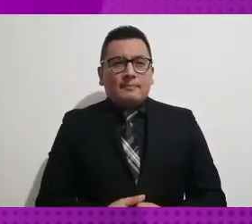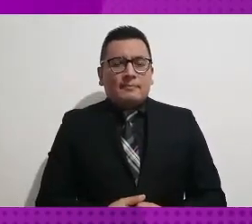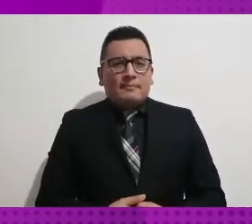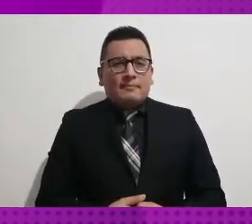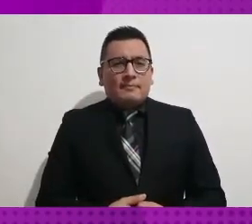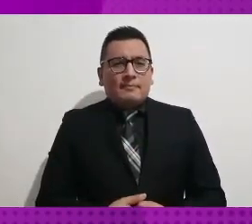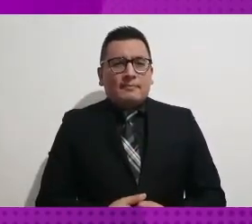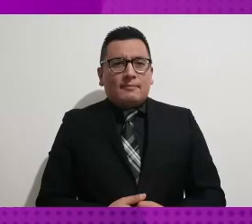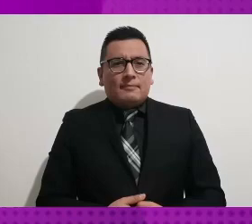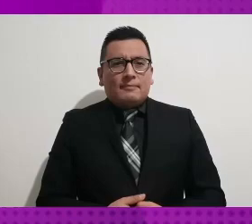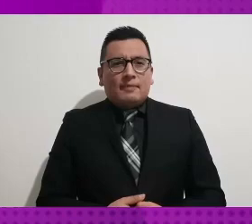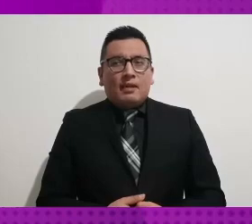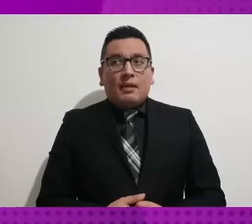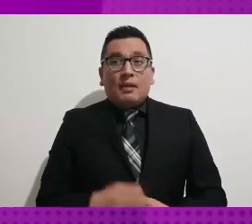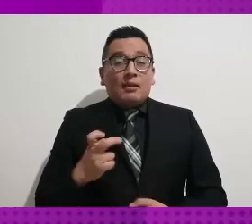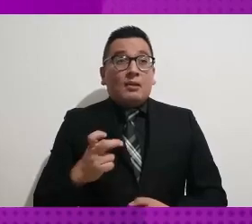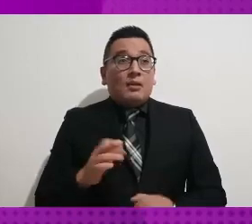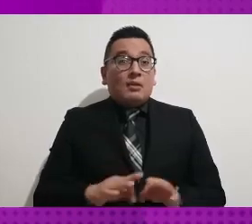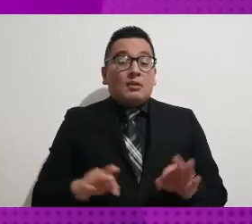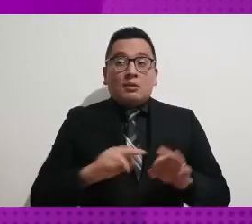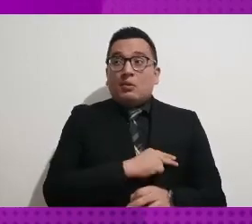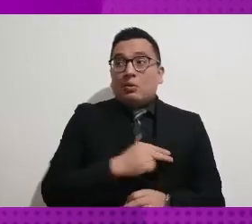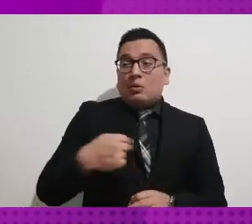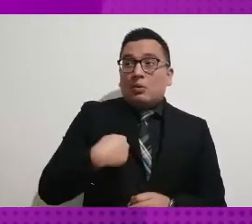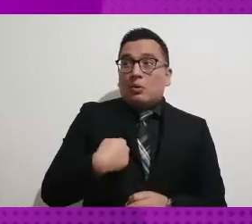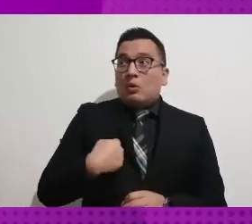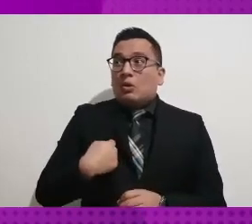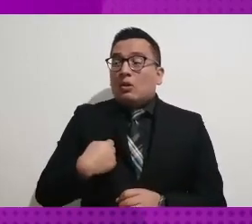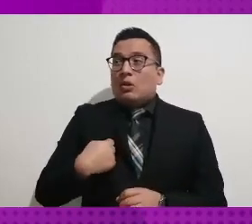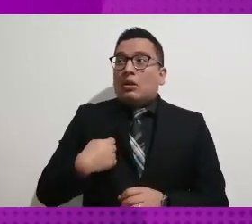pues está en el gobierno y que te contesten,